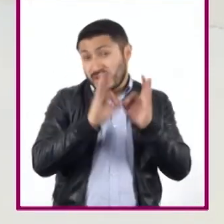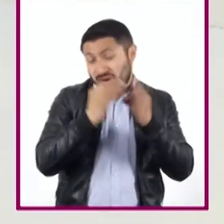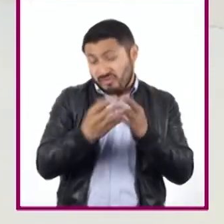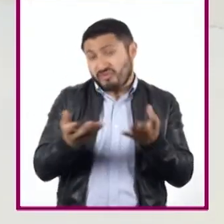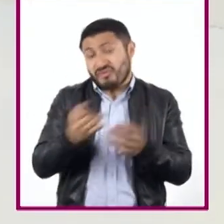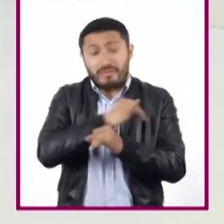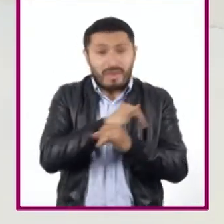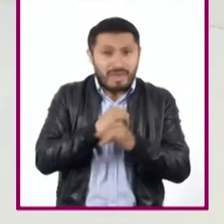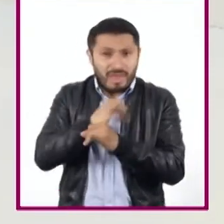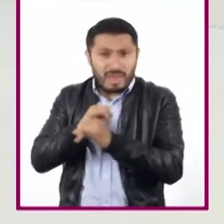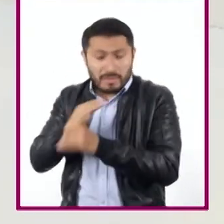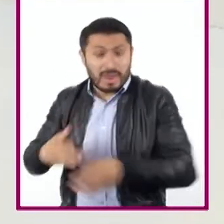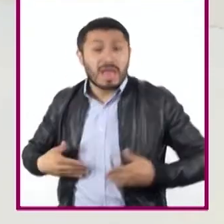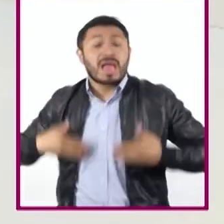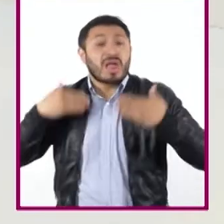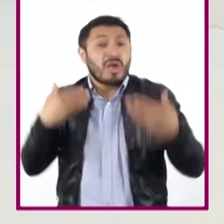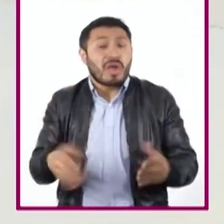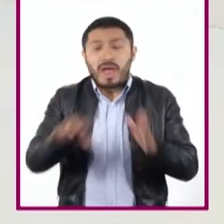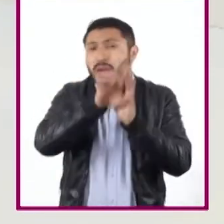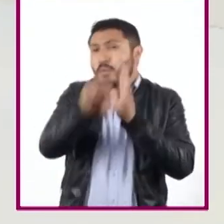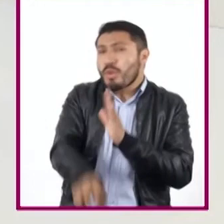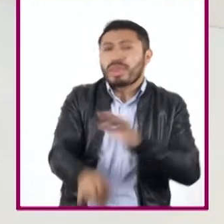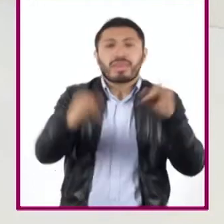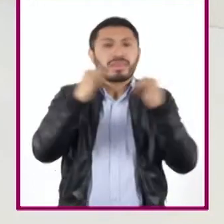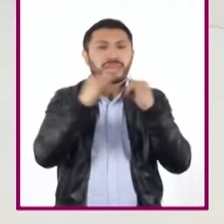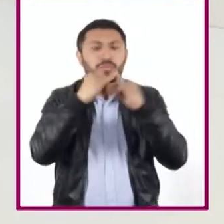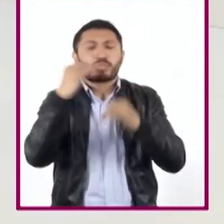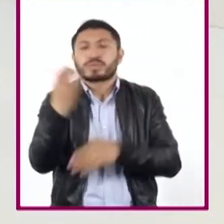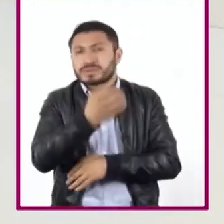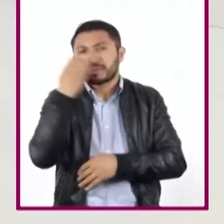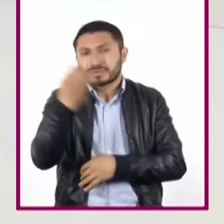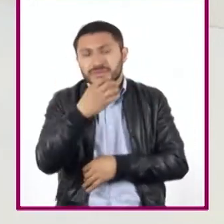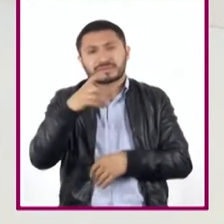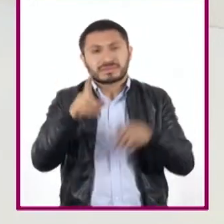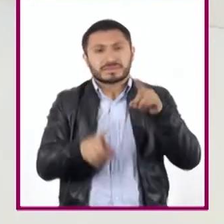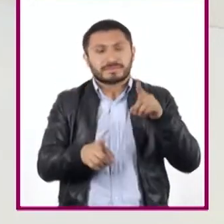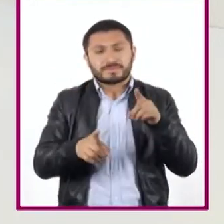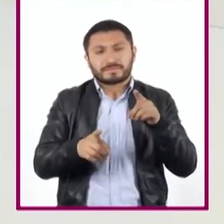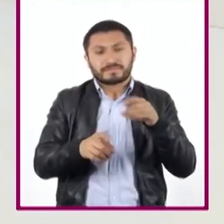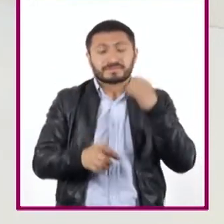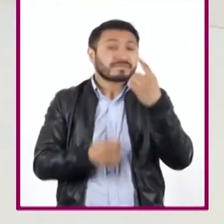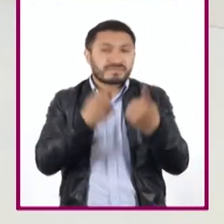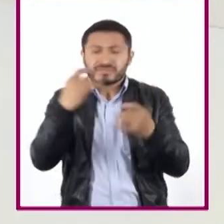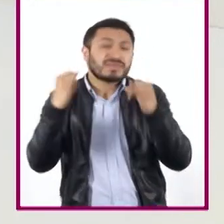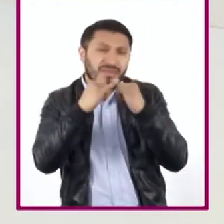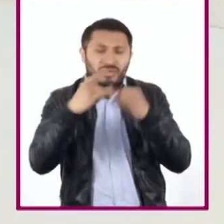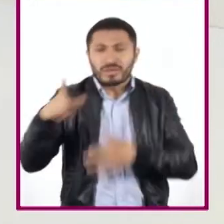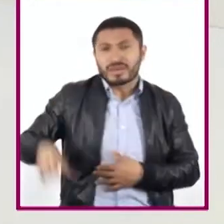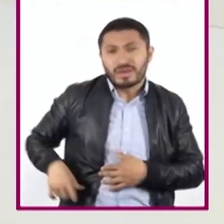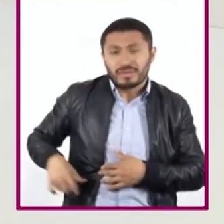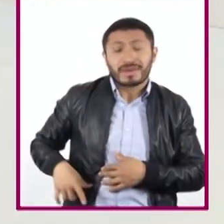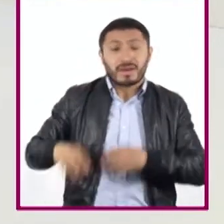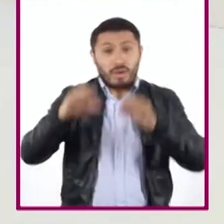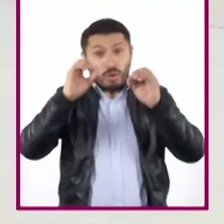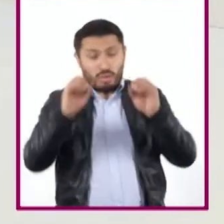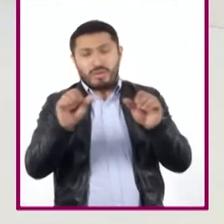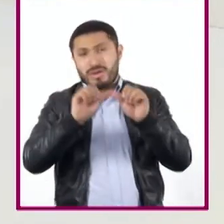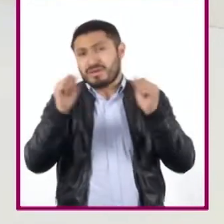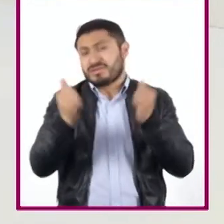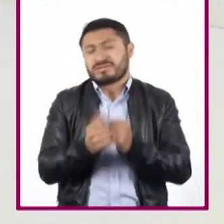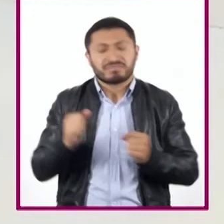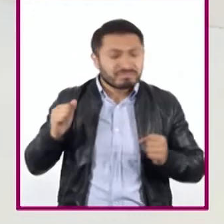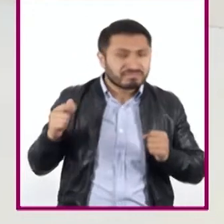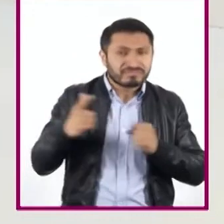confiables, tales como instituciones académicas, dependencias gubernamentales u organismos